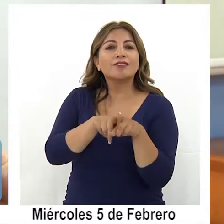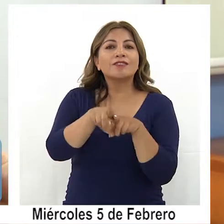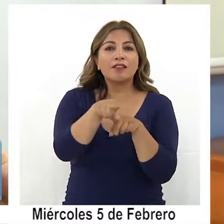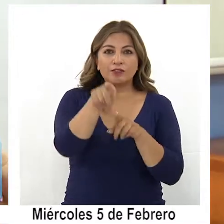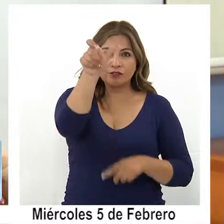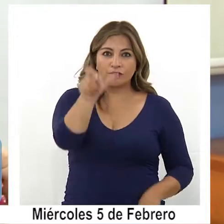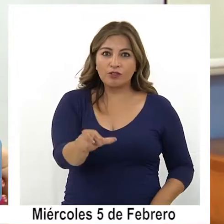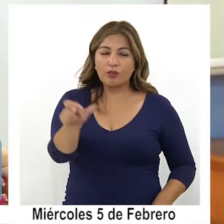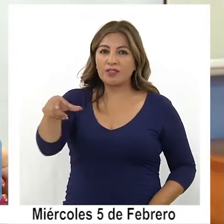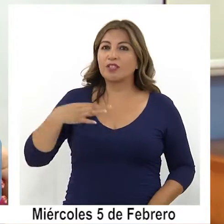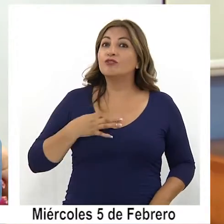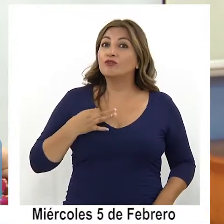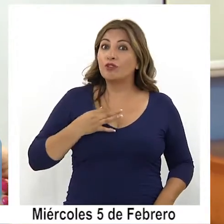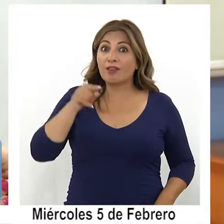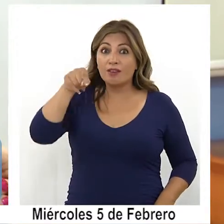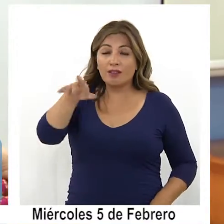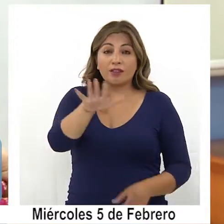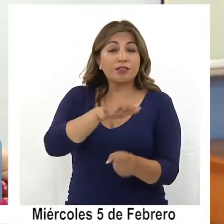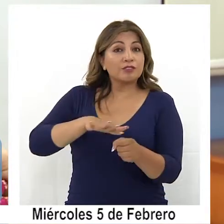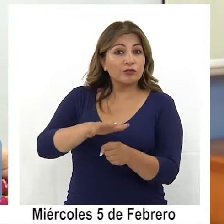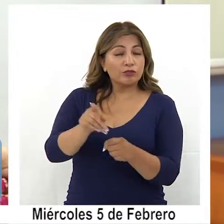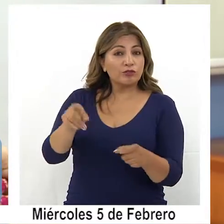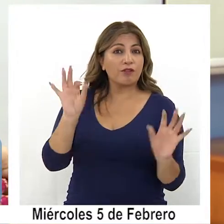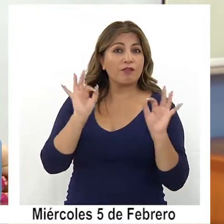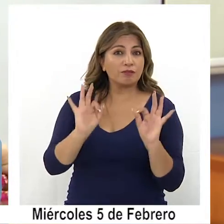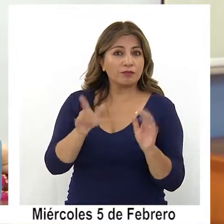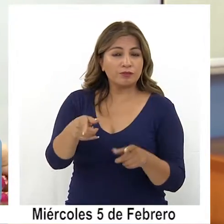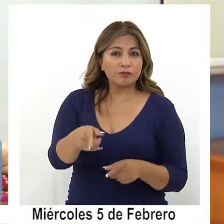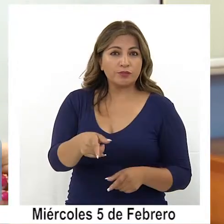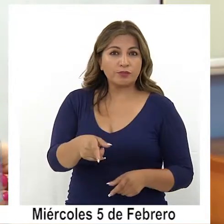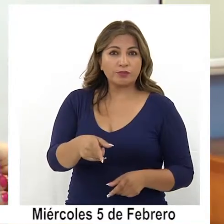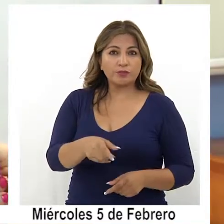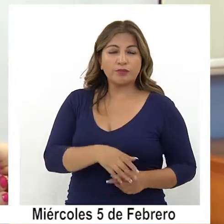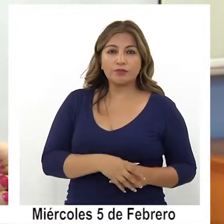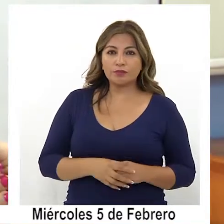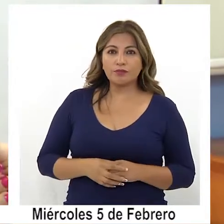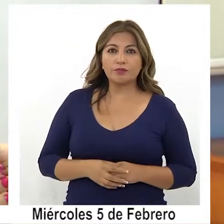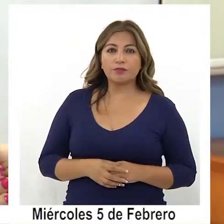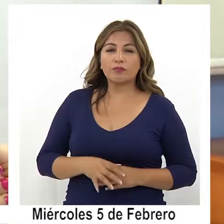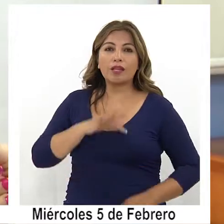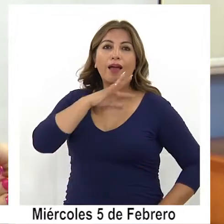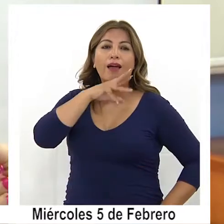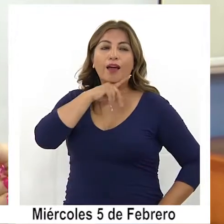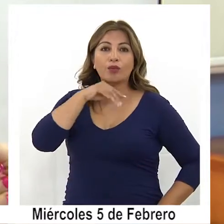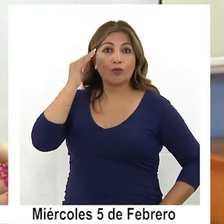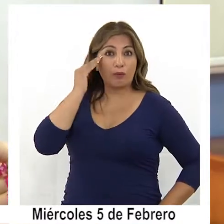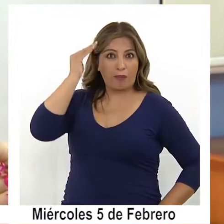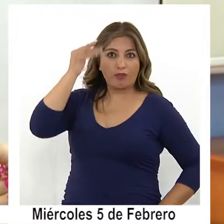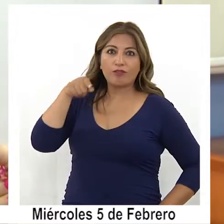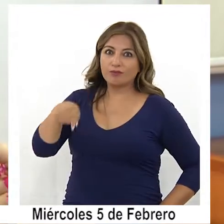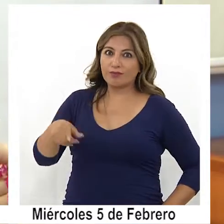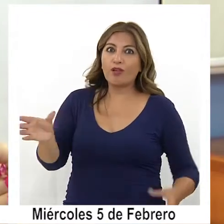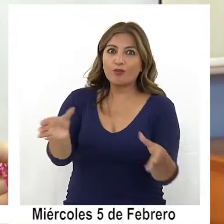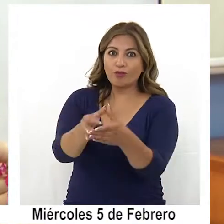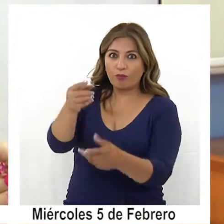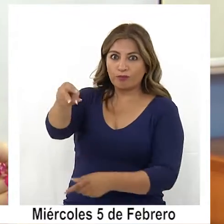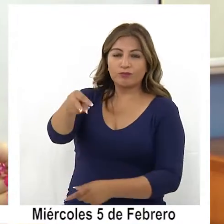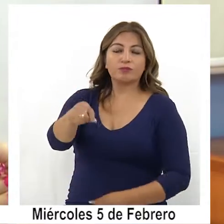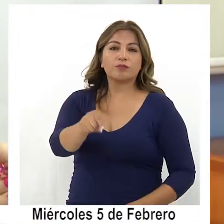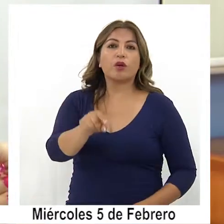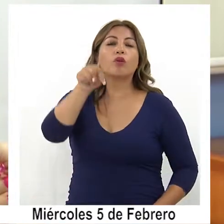directo con la ciudadanía, y en este caso particular con adultos mayores,